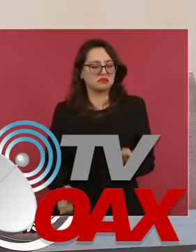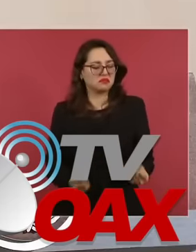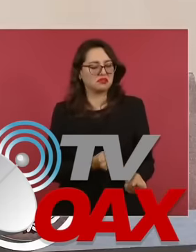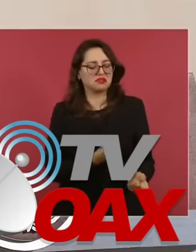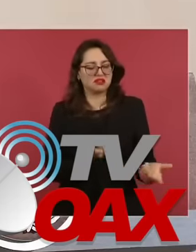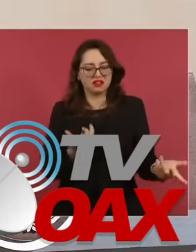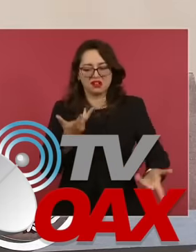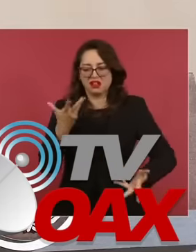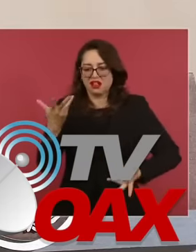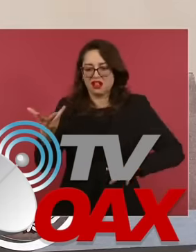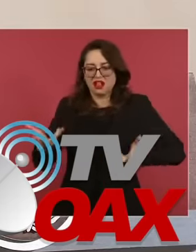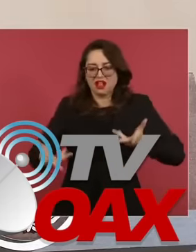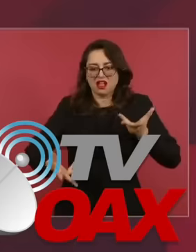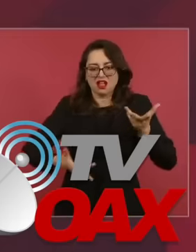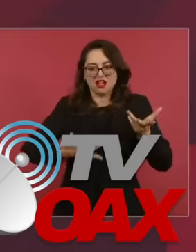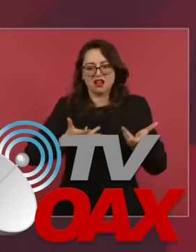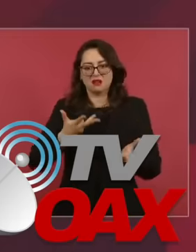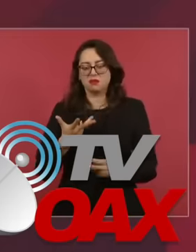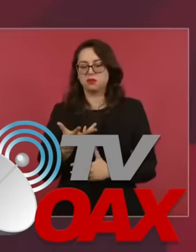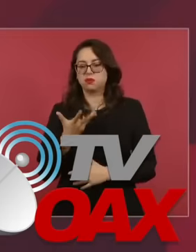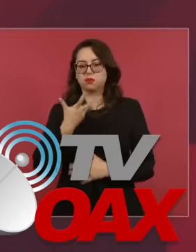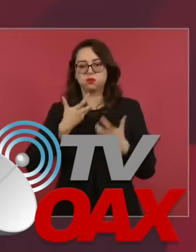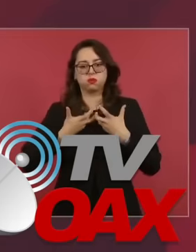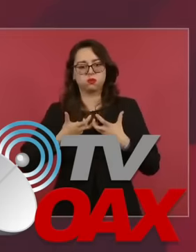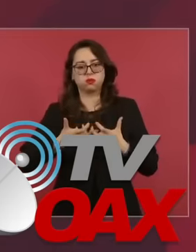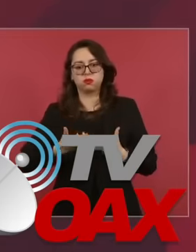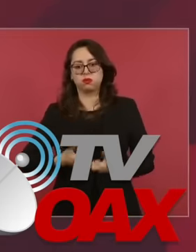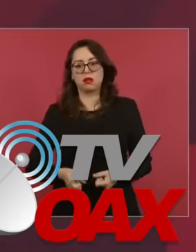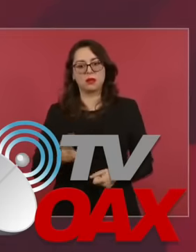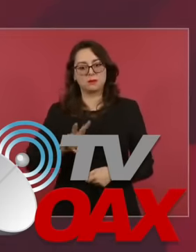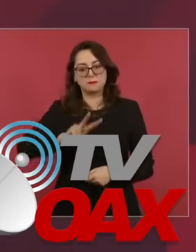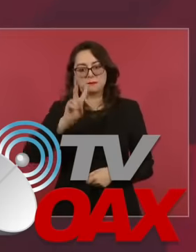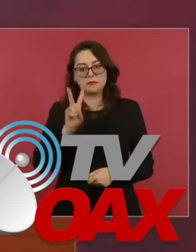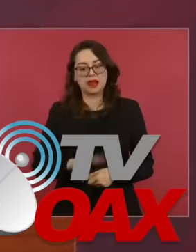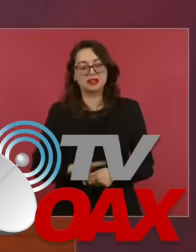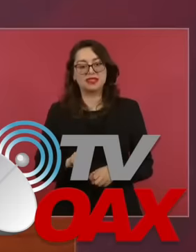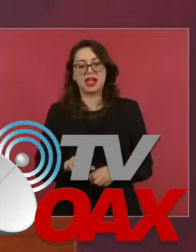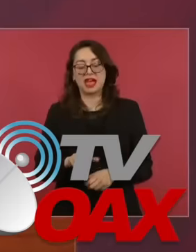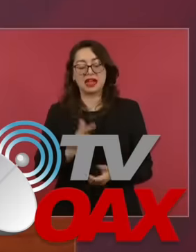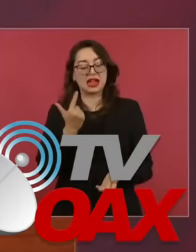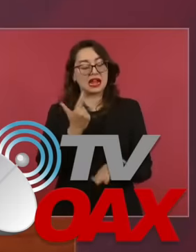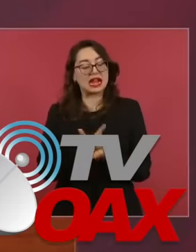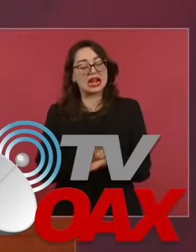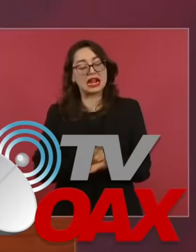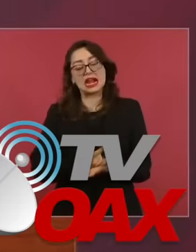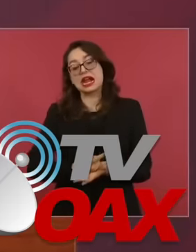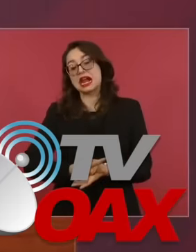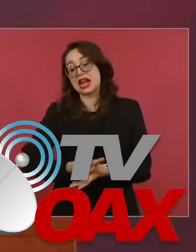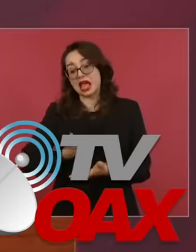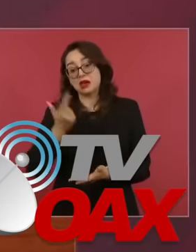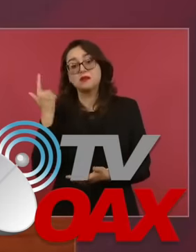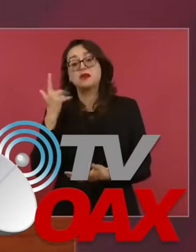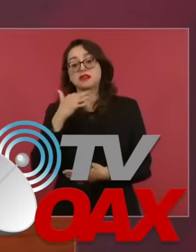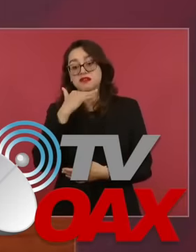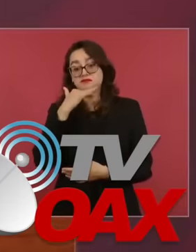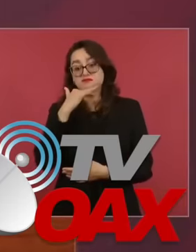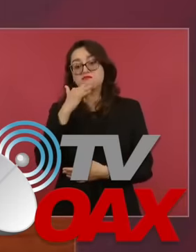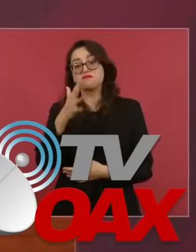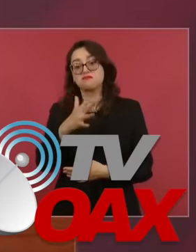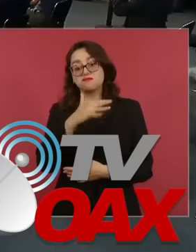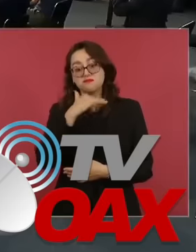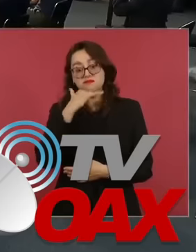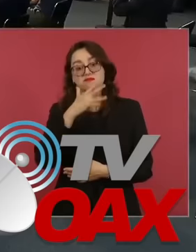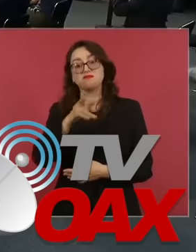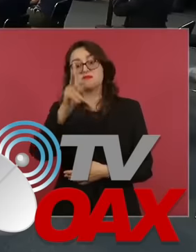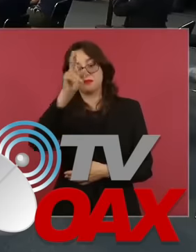esta es la contaminación en cuestiones de minería metálica, el desastre ambiental más grande que ha tenido el país.